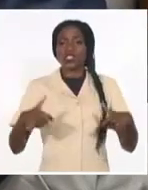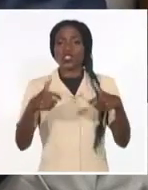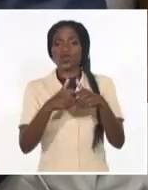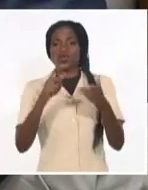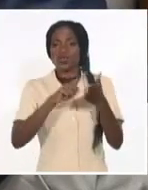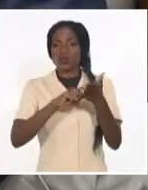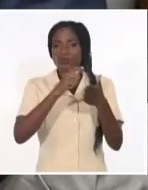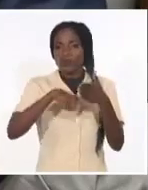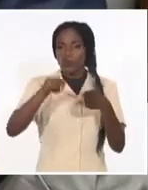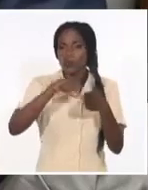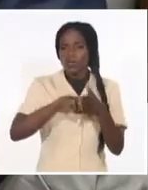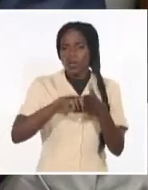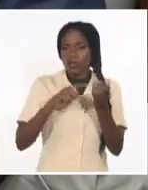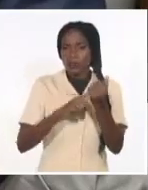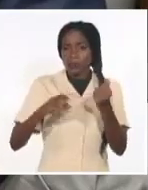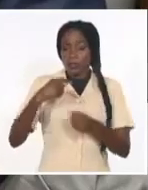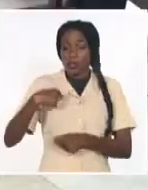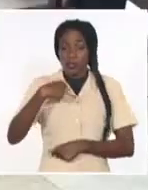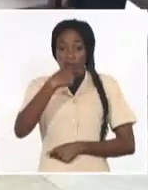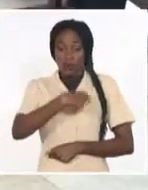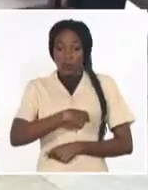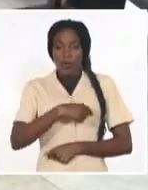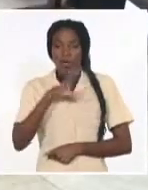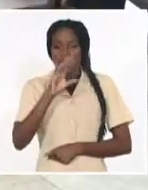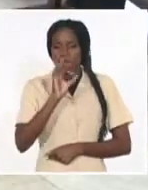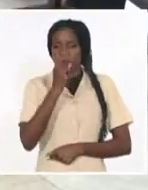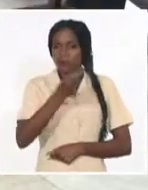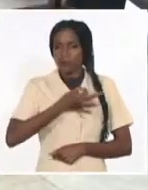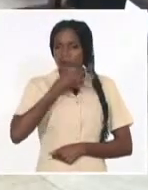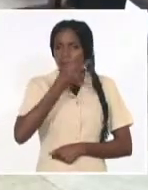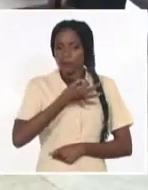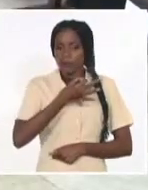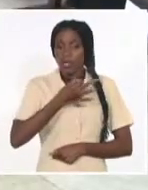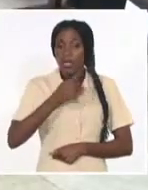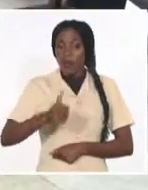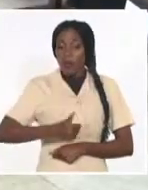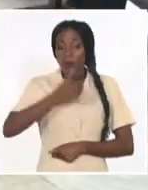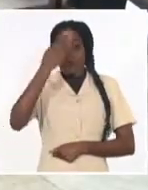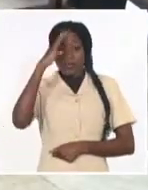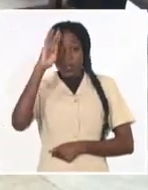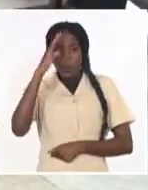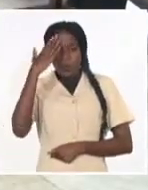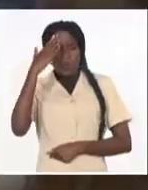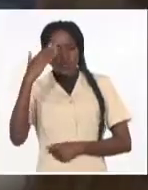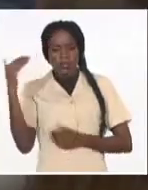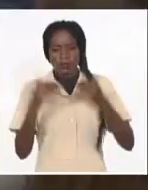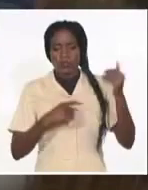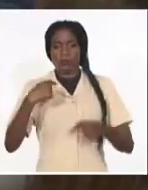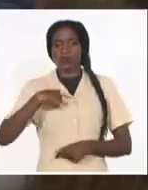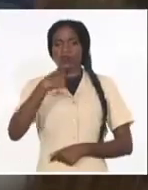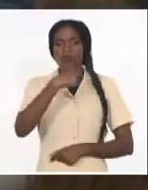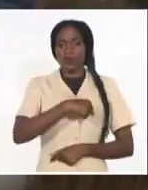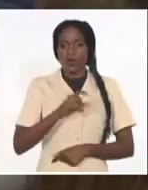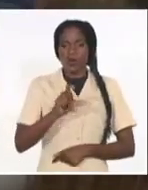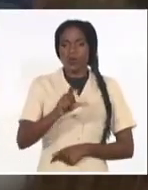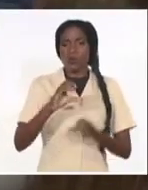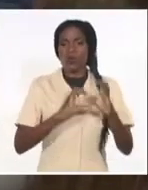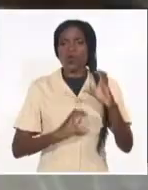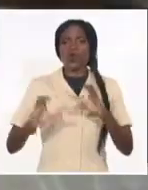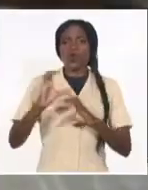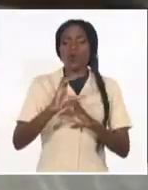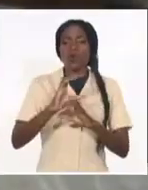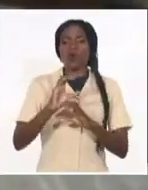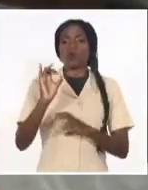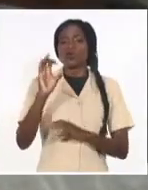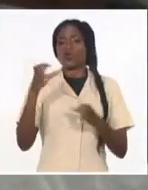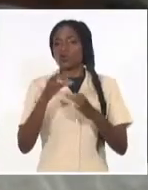Chino, él potenció. El presidente cubano agradeció la participación de China en la reciente cumbre del Grupo de los